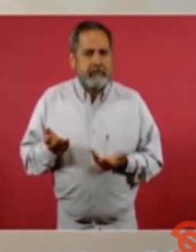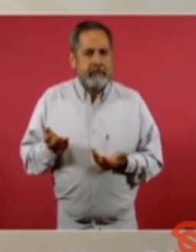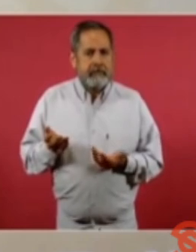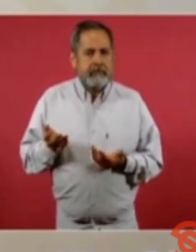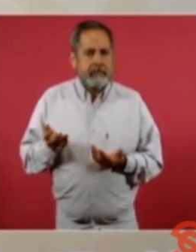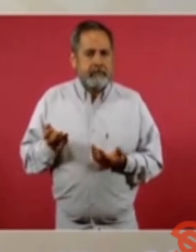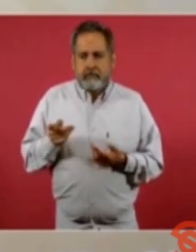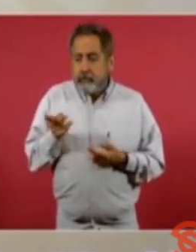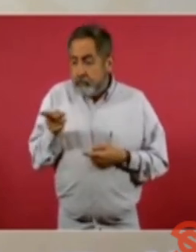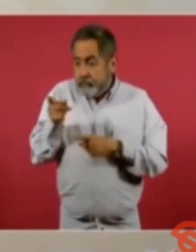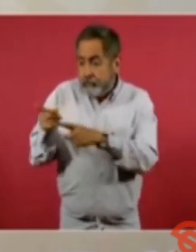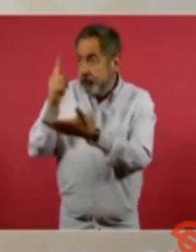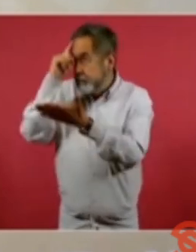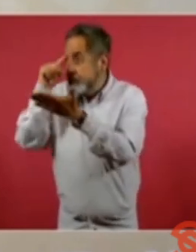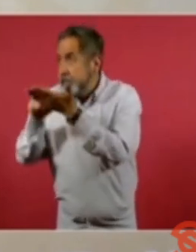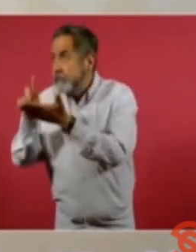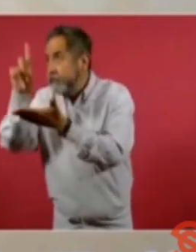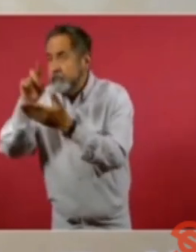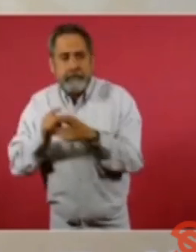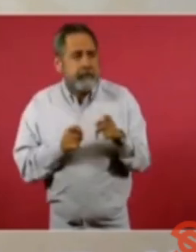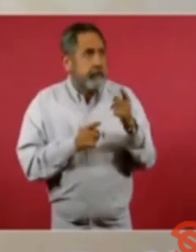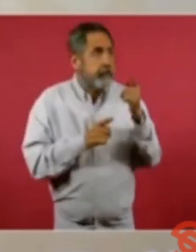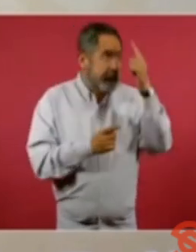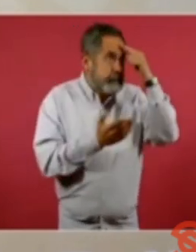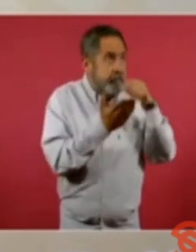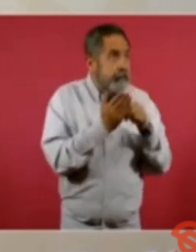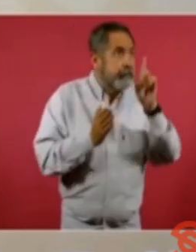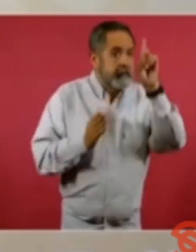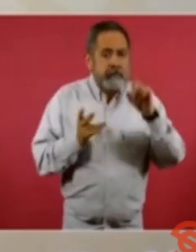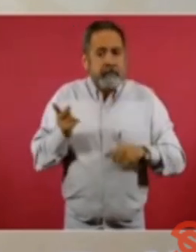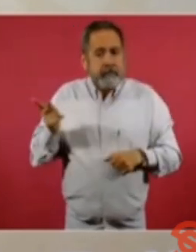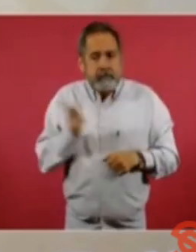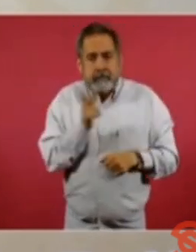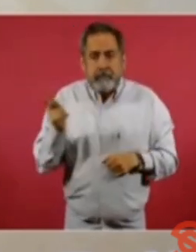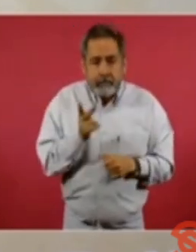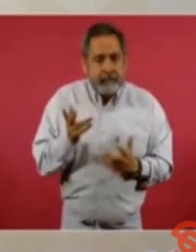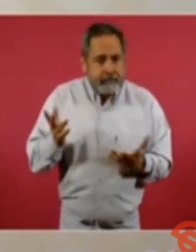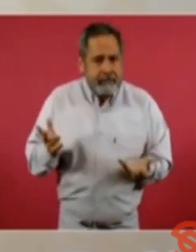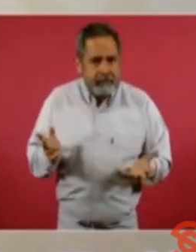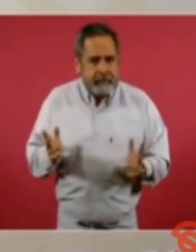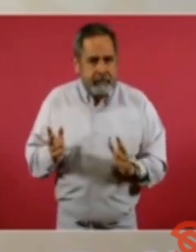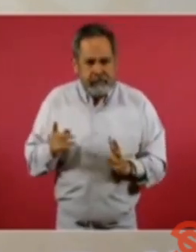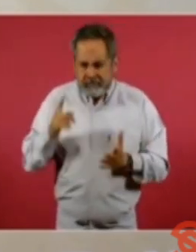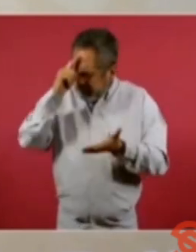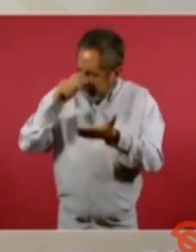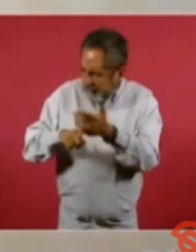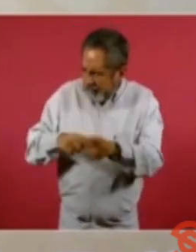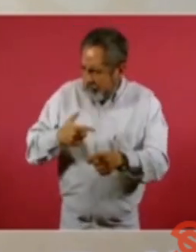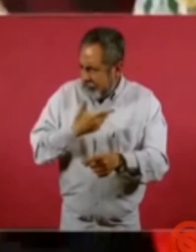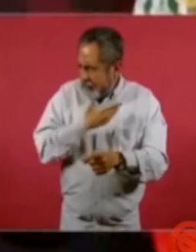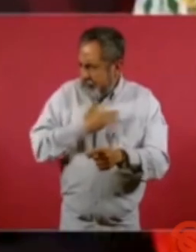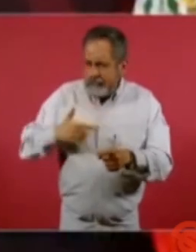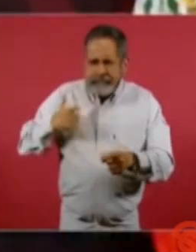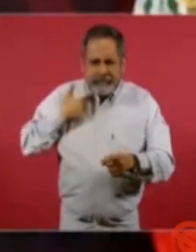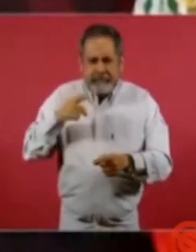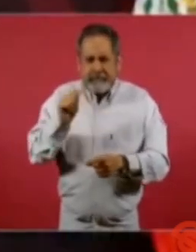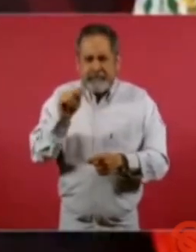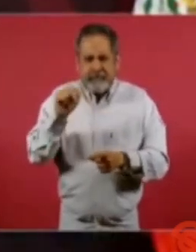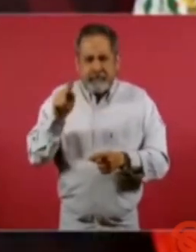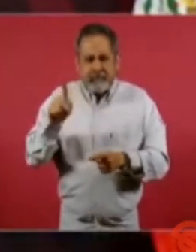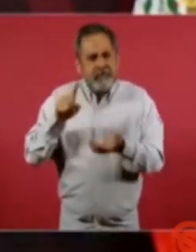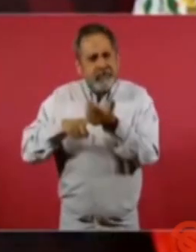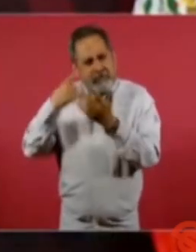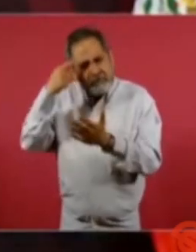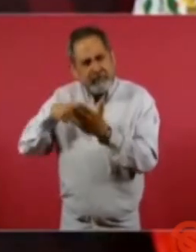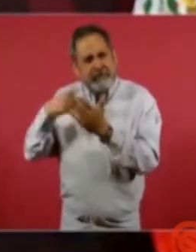Creen en Dios los dos. Creo que el presidente Trump es